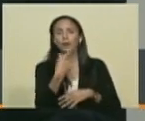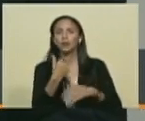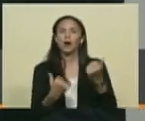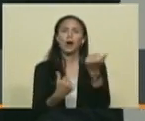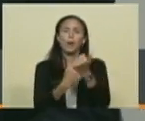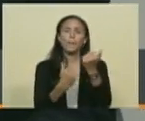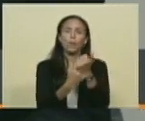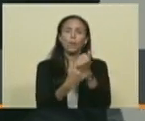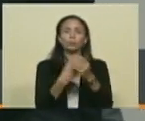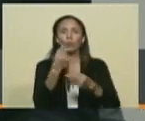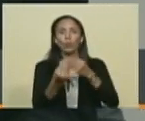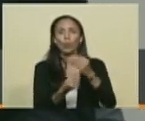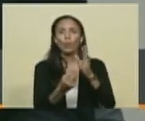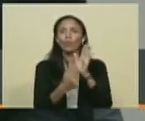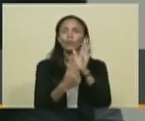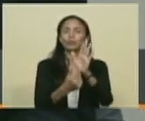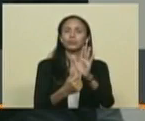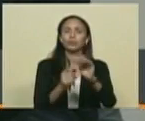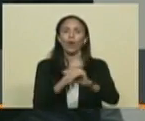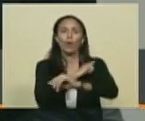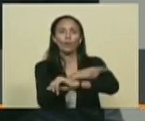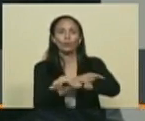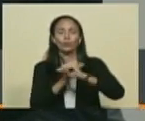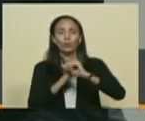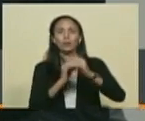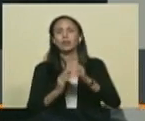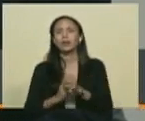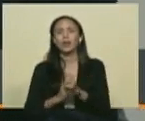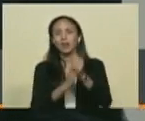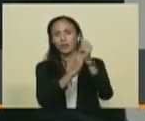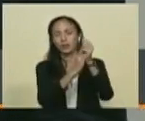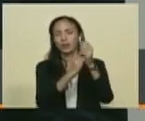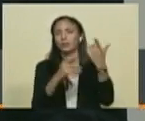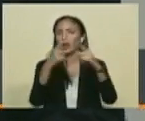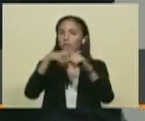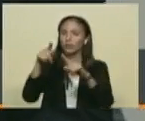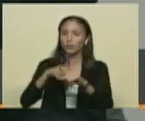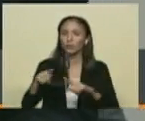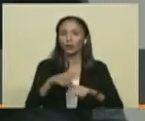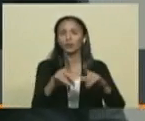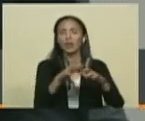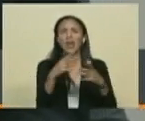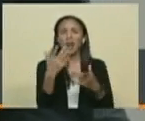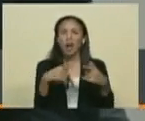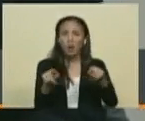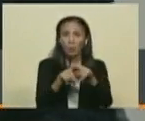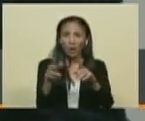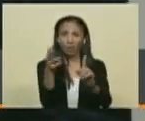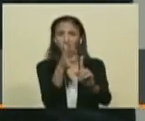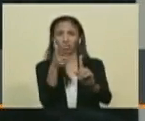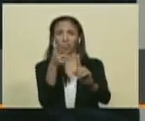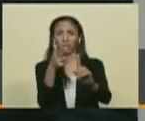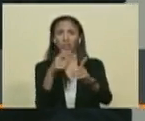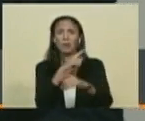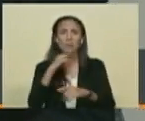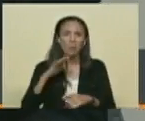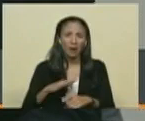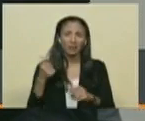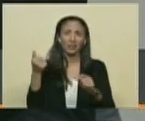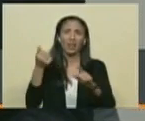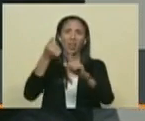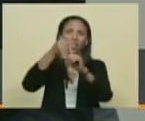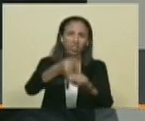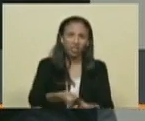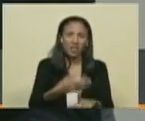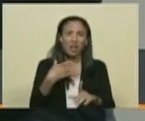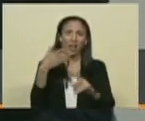ser el instrumento con la que dirimamos nuestros asuntos. No las balas, no la muerte, no la segregación